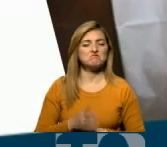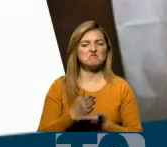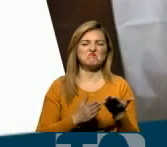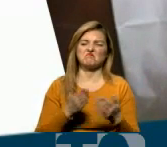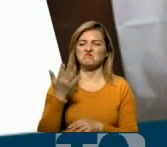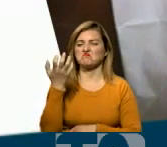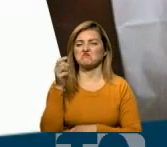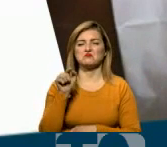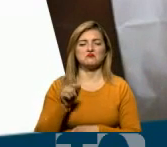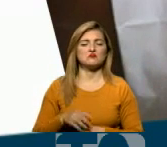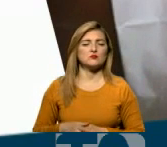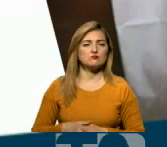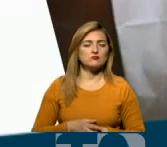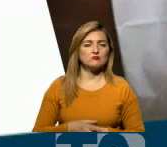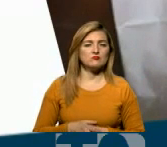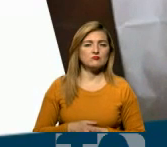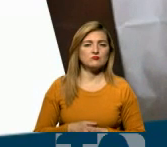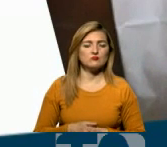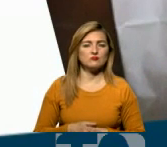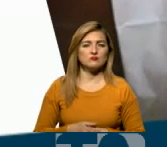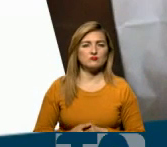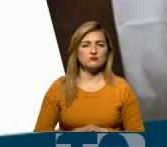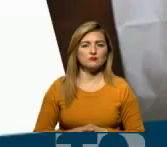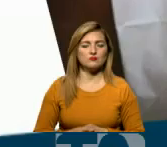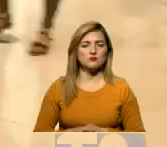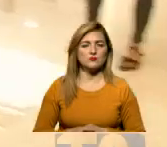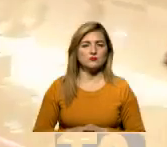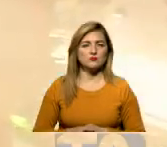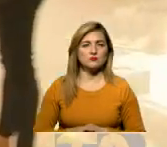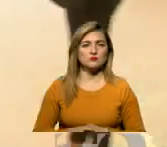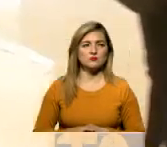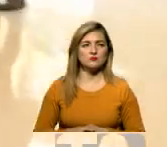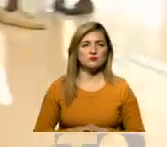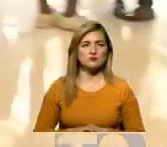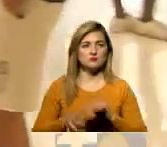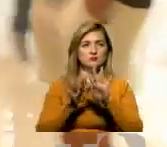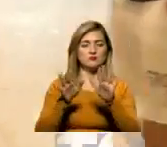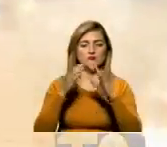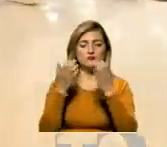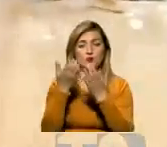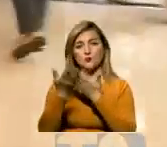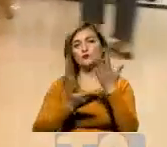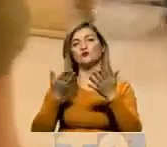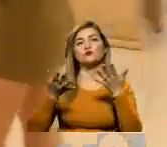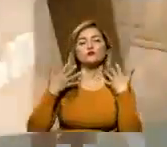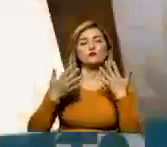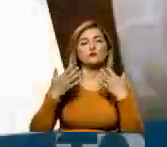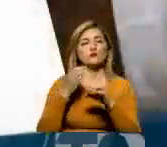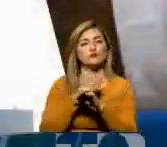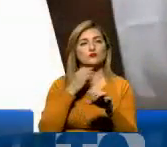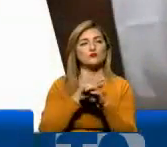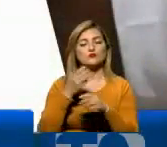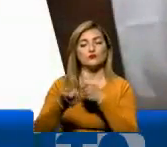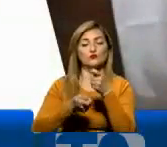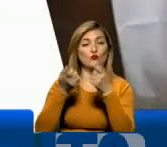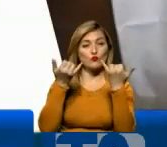mitad de este número de visitantes, es decir, alrededor de 15.000 personas. Mientras que en general la Cámara de Comercio de Guayaquil estima que los